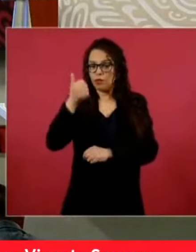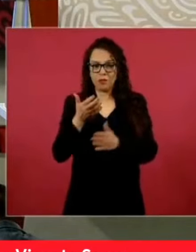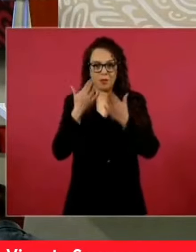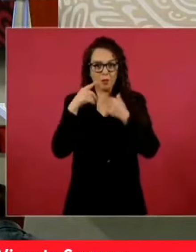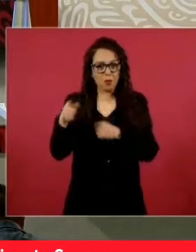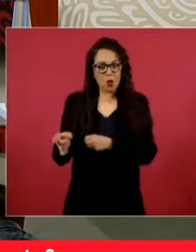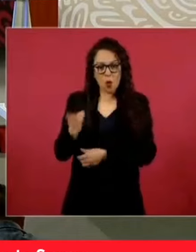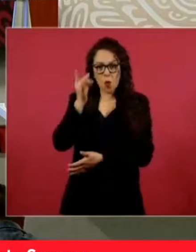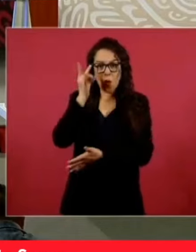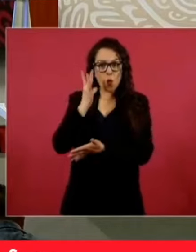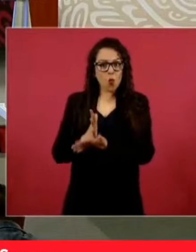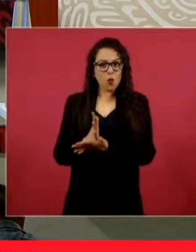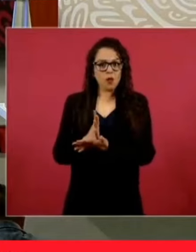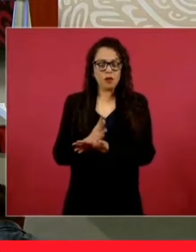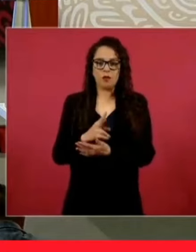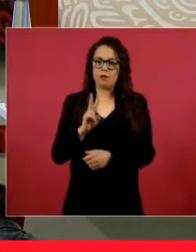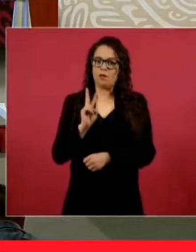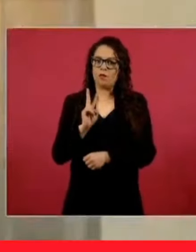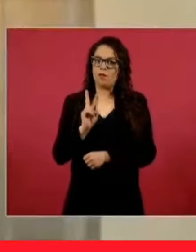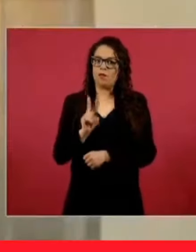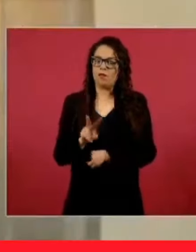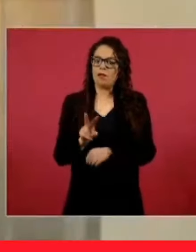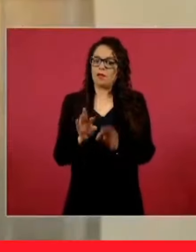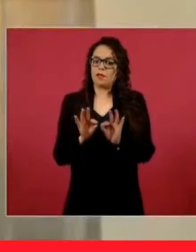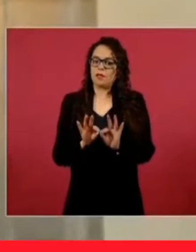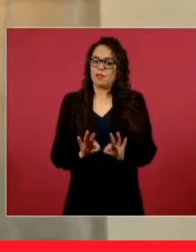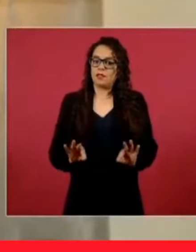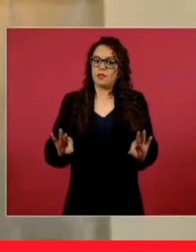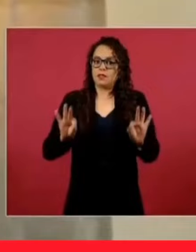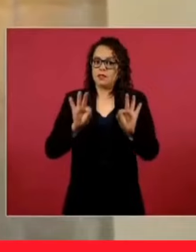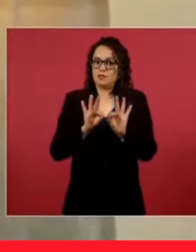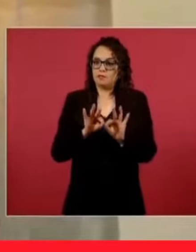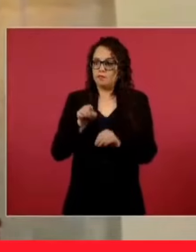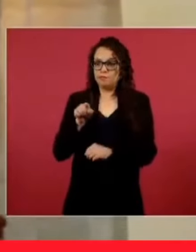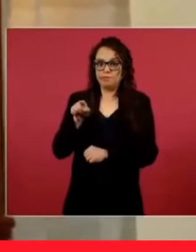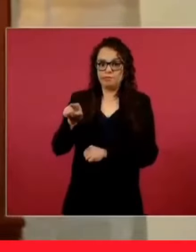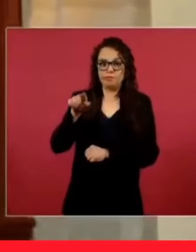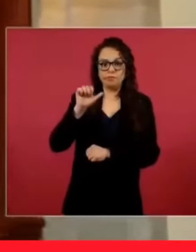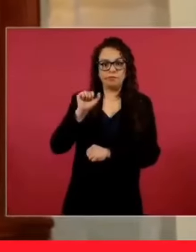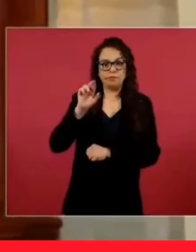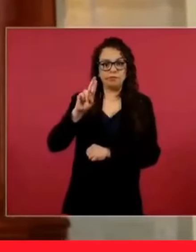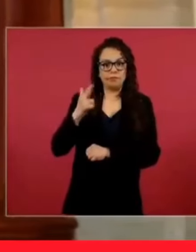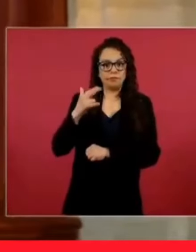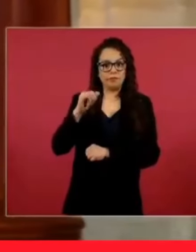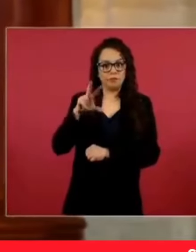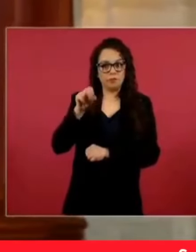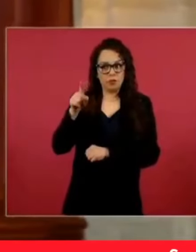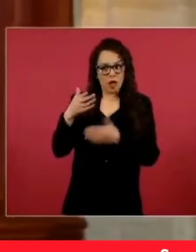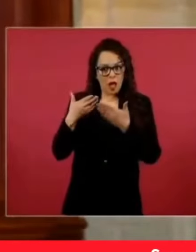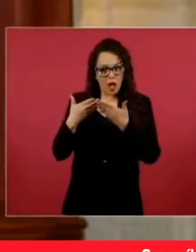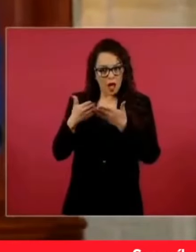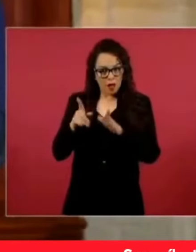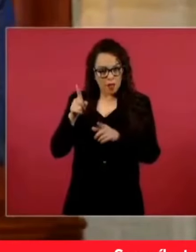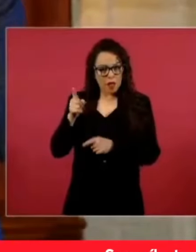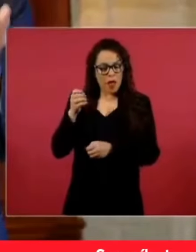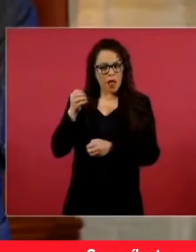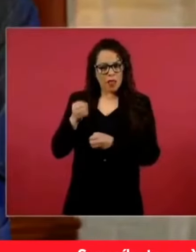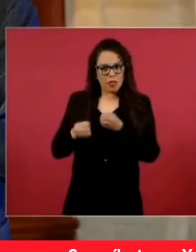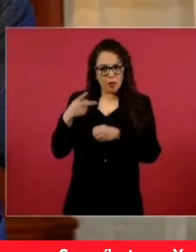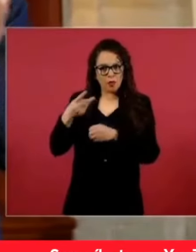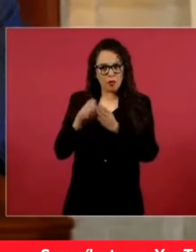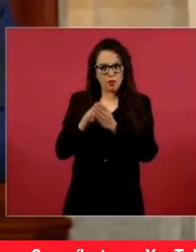dieramos la relevancia a ese archivo es un archivo vivo Eso quiere decir que es de consulta constante por tribunales agrarios por